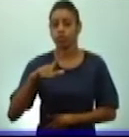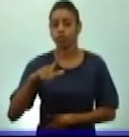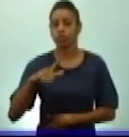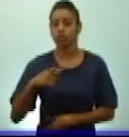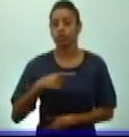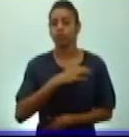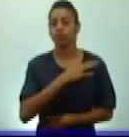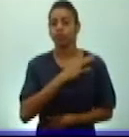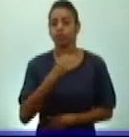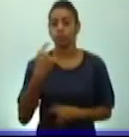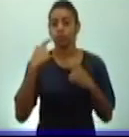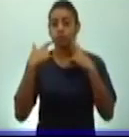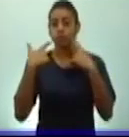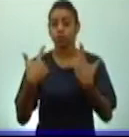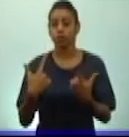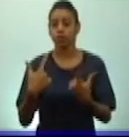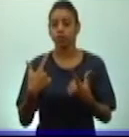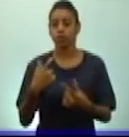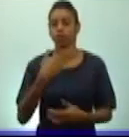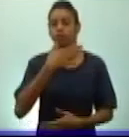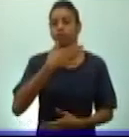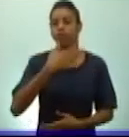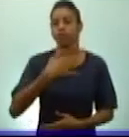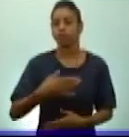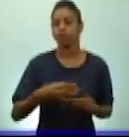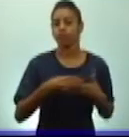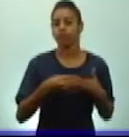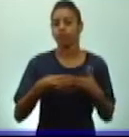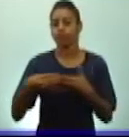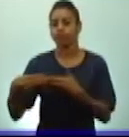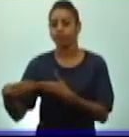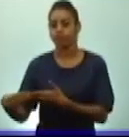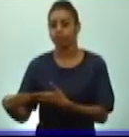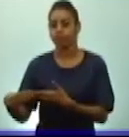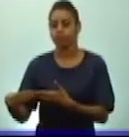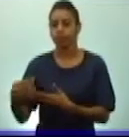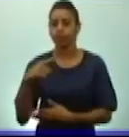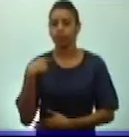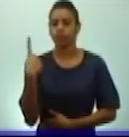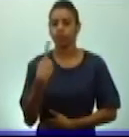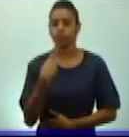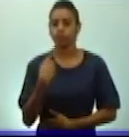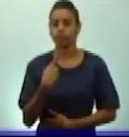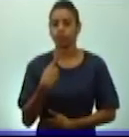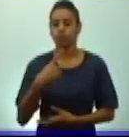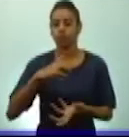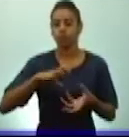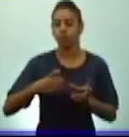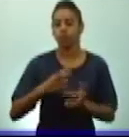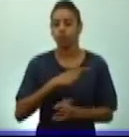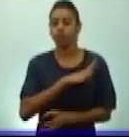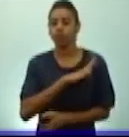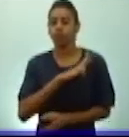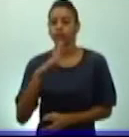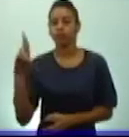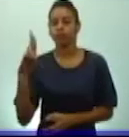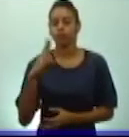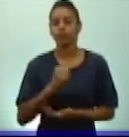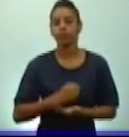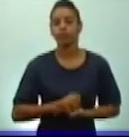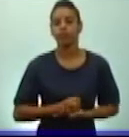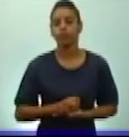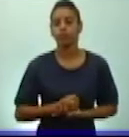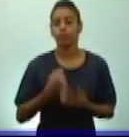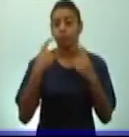destaca la figura de Fidel como líder indiscutible de nuestro proceso revolucionario.